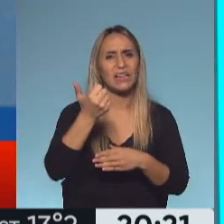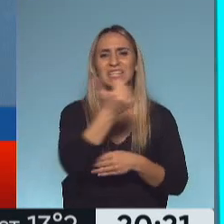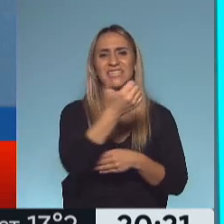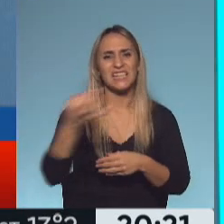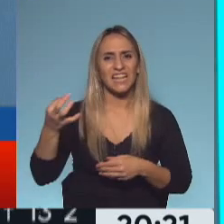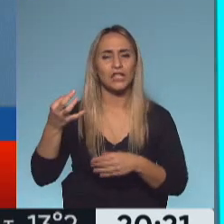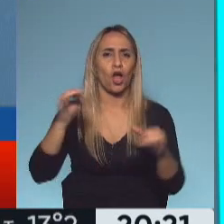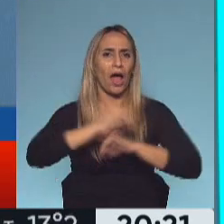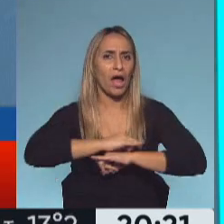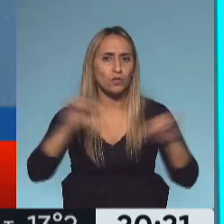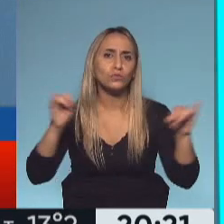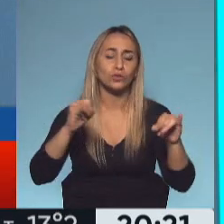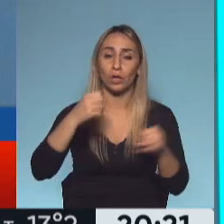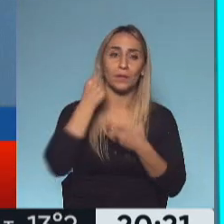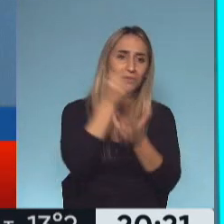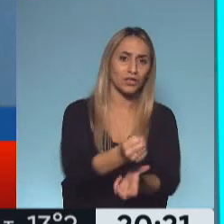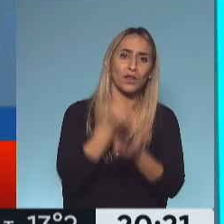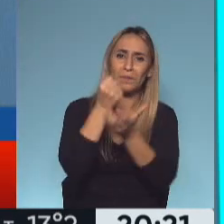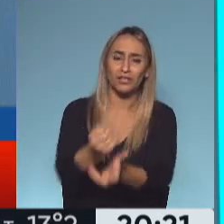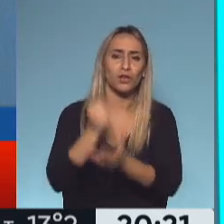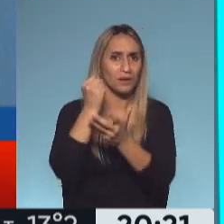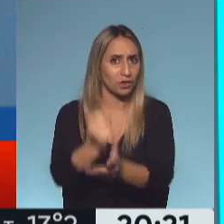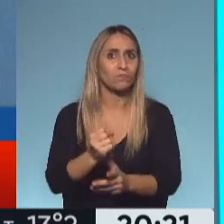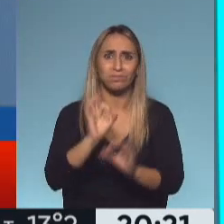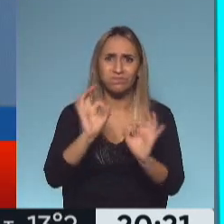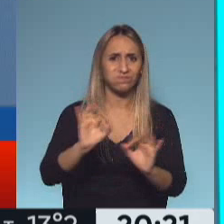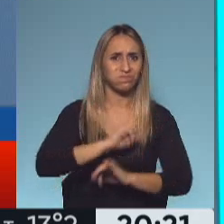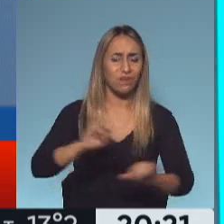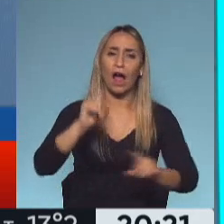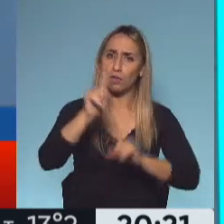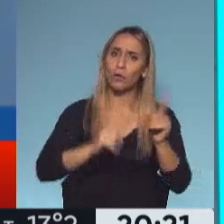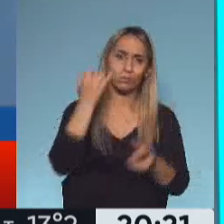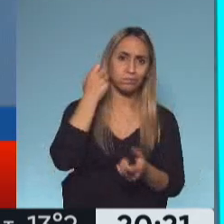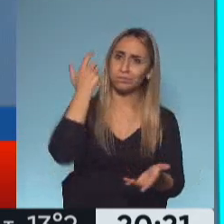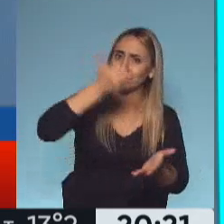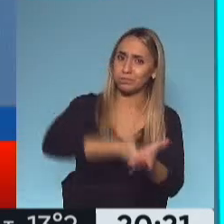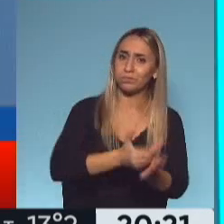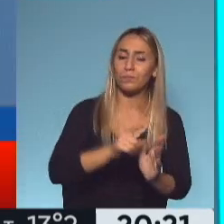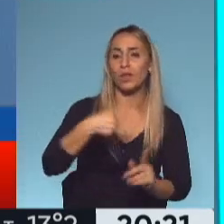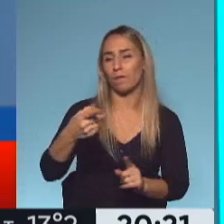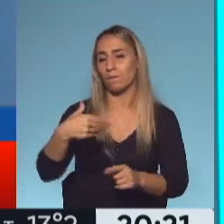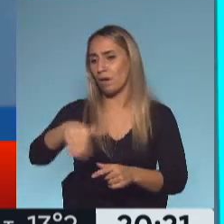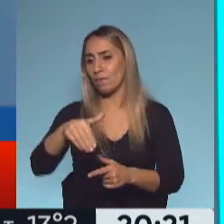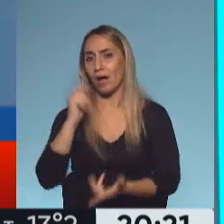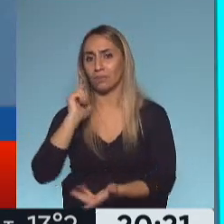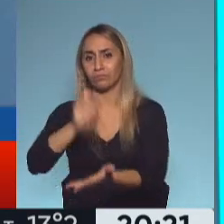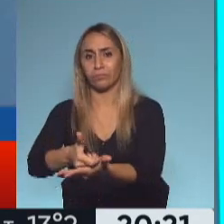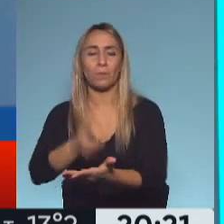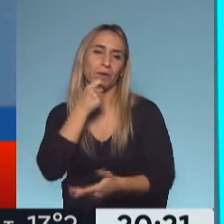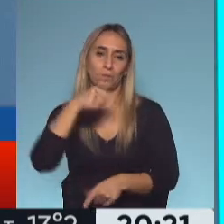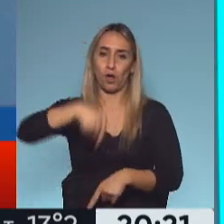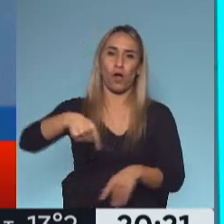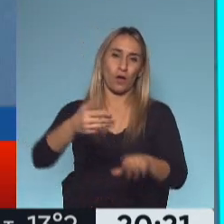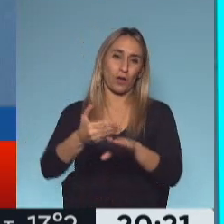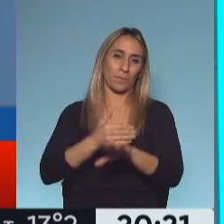anuncios de inversión, en muchos casos ya avanzados, ya concretados, en otros que están en proceso o de concreción con anuncios. Por ejemplo, hoy